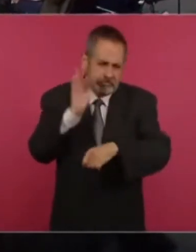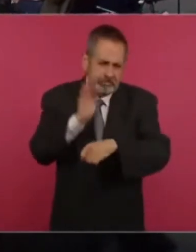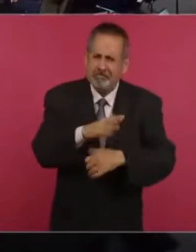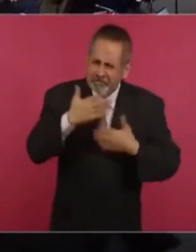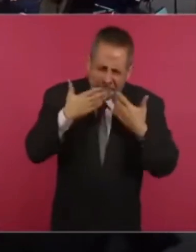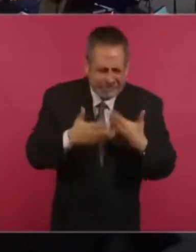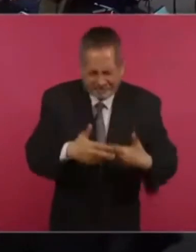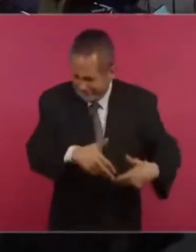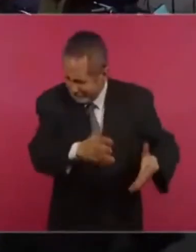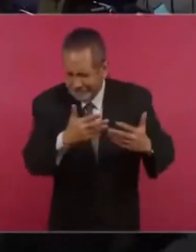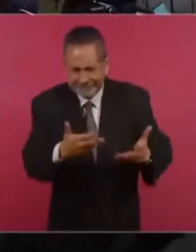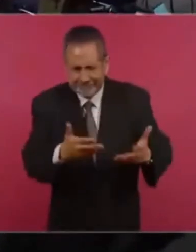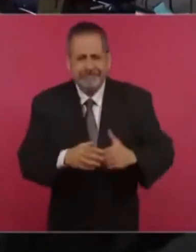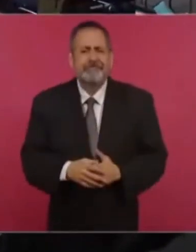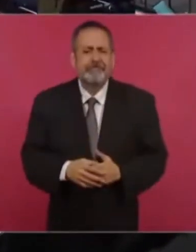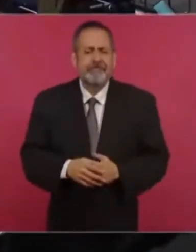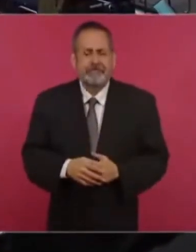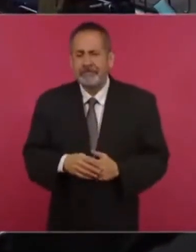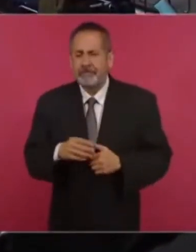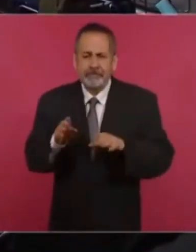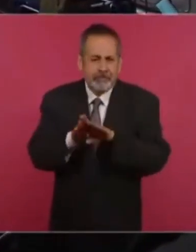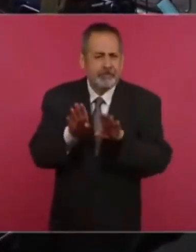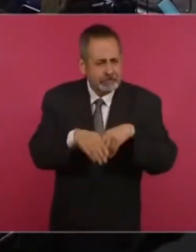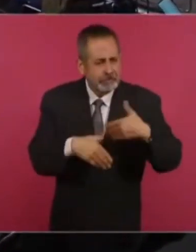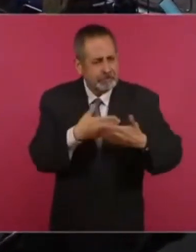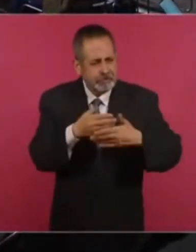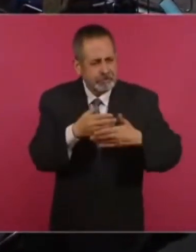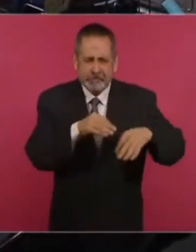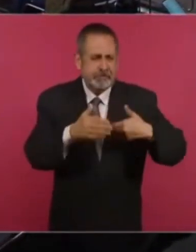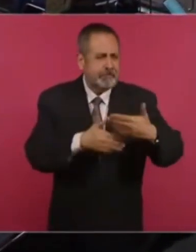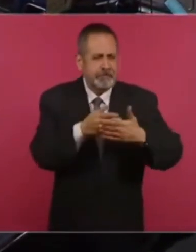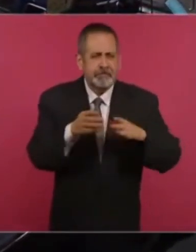defender las causas que enarbolamos.